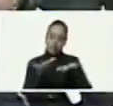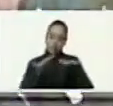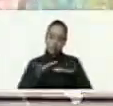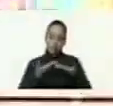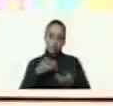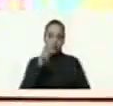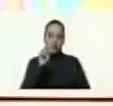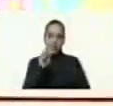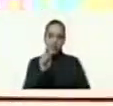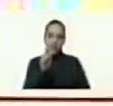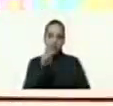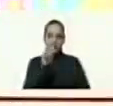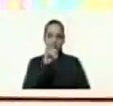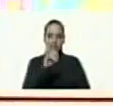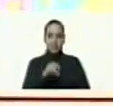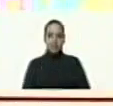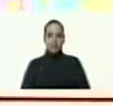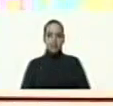Allende,